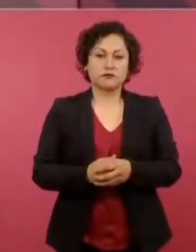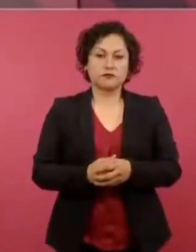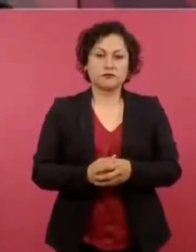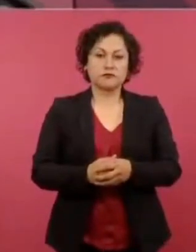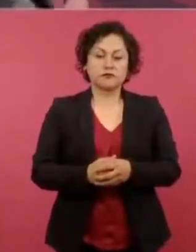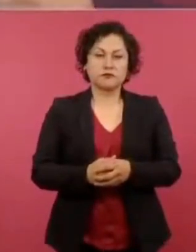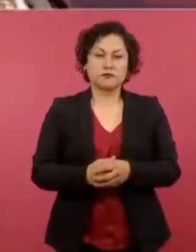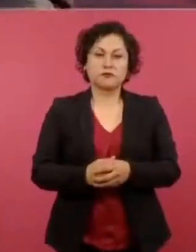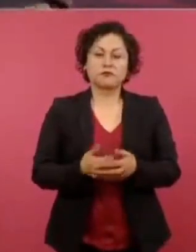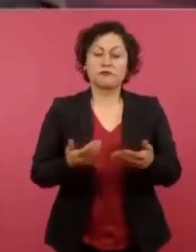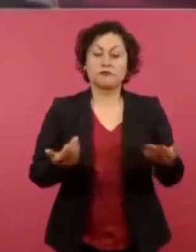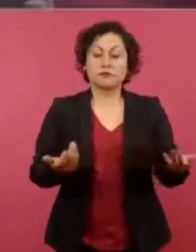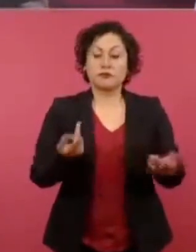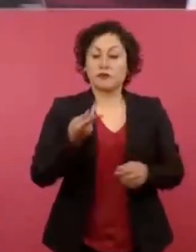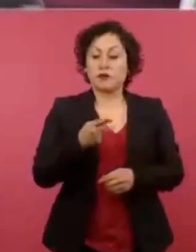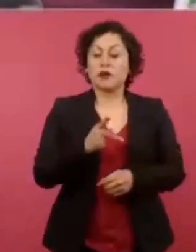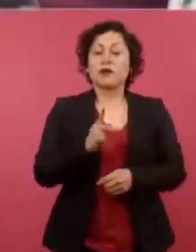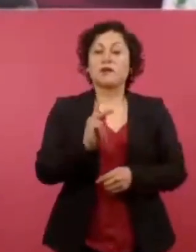Pero ahora